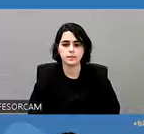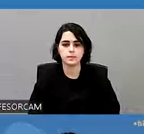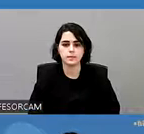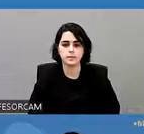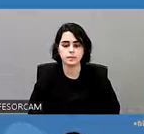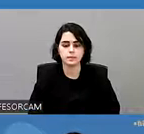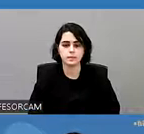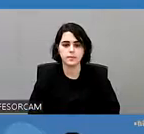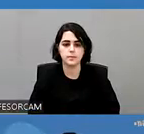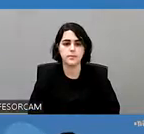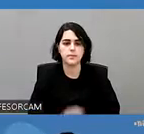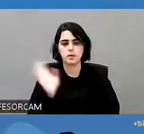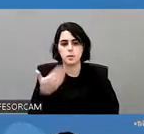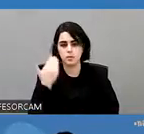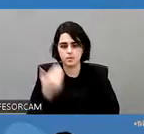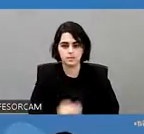Pasa, Olga.